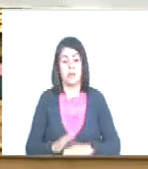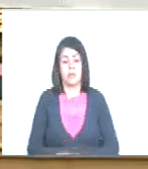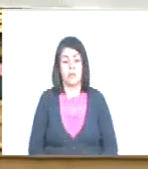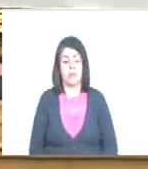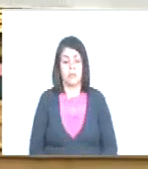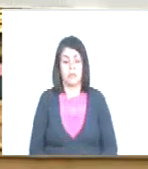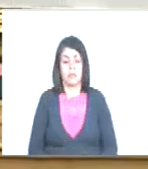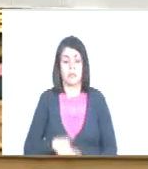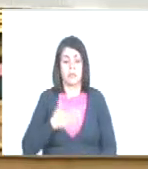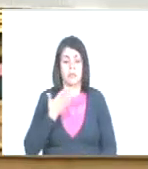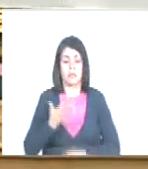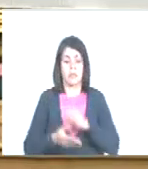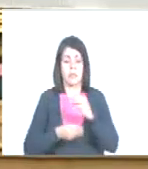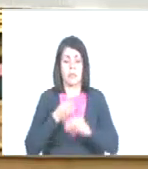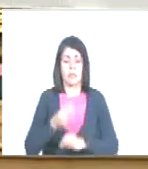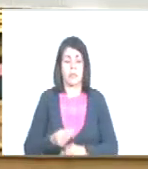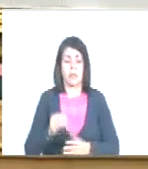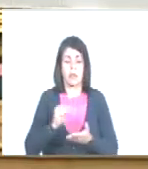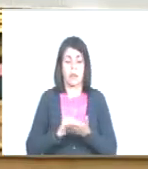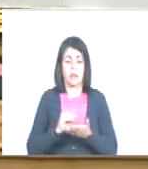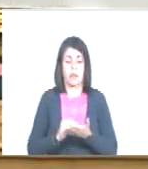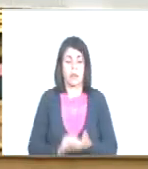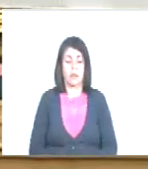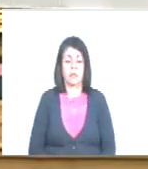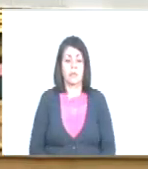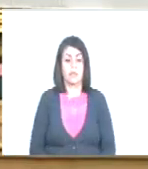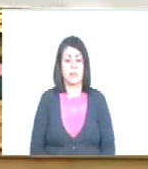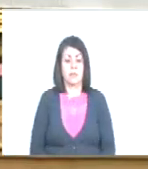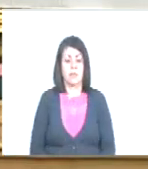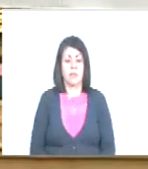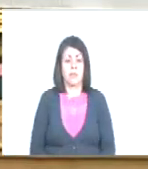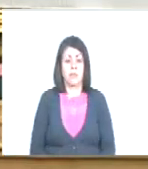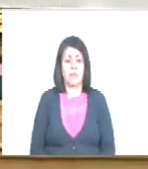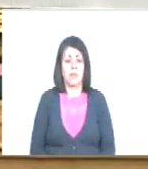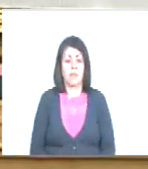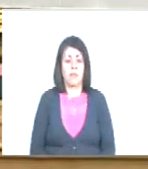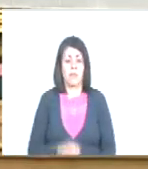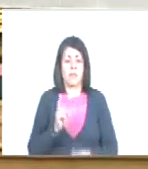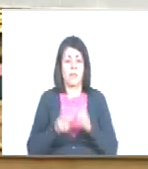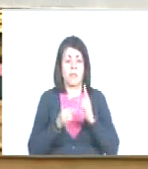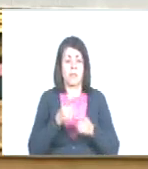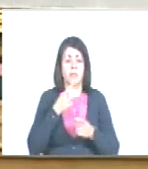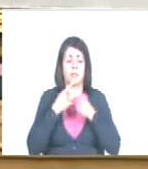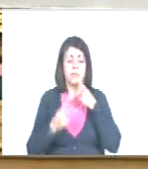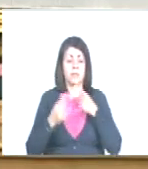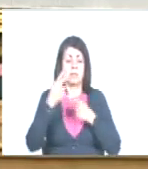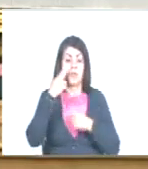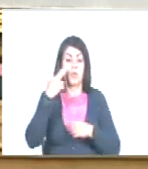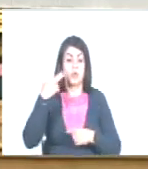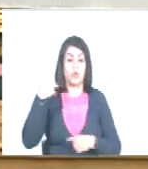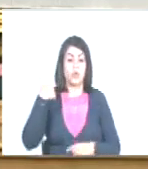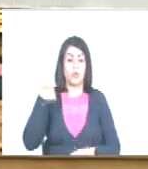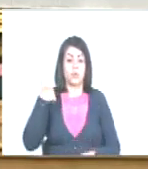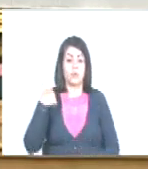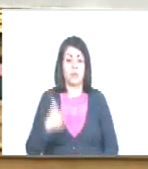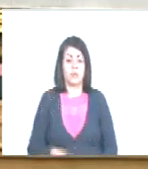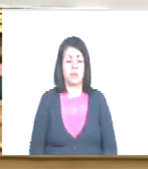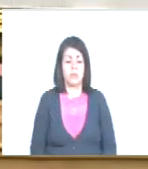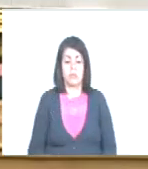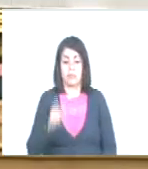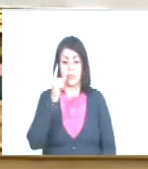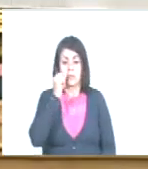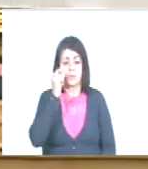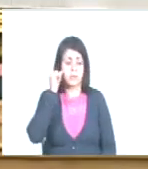Bolívar pudiera ser redimido. Y si de algo debemos sentirnos orgullosos, las